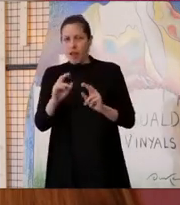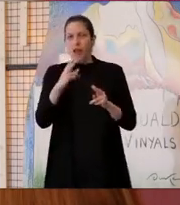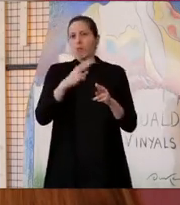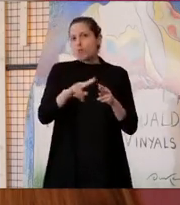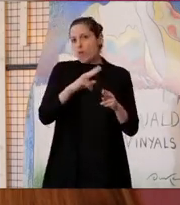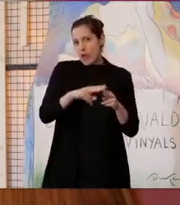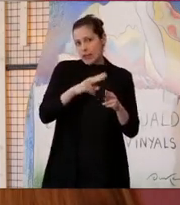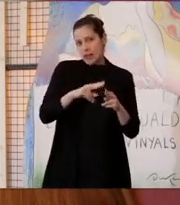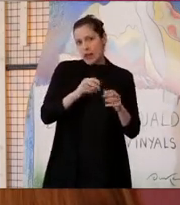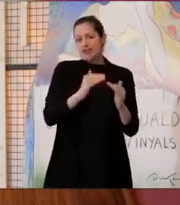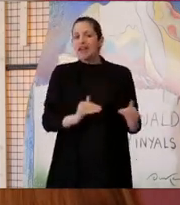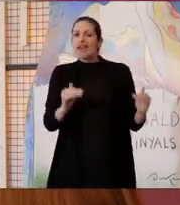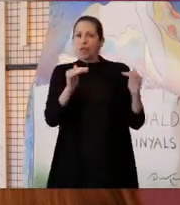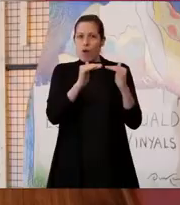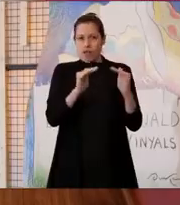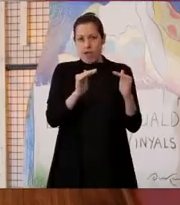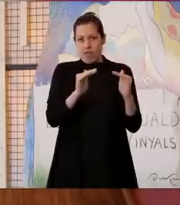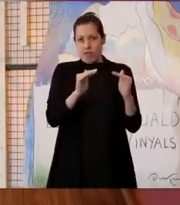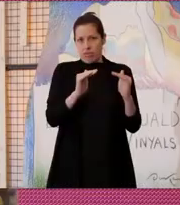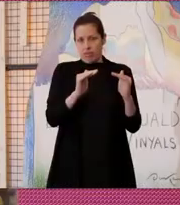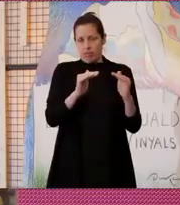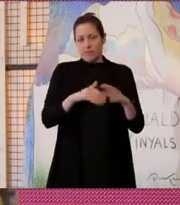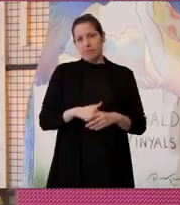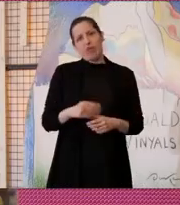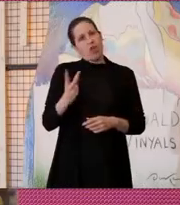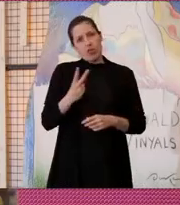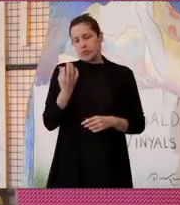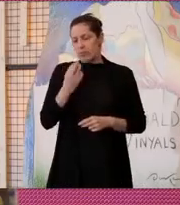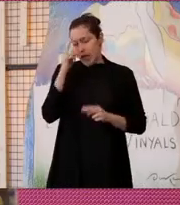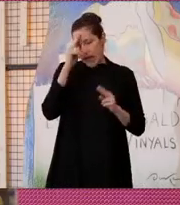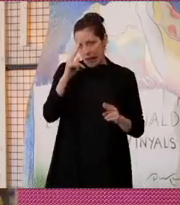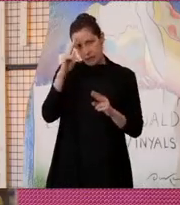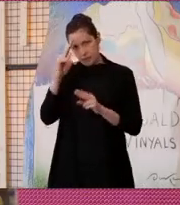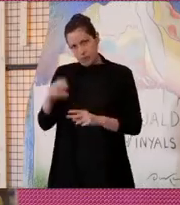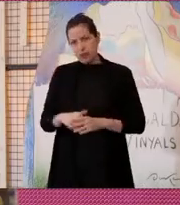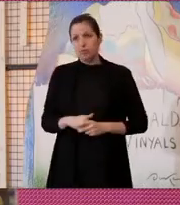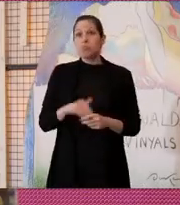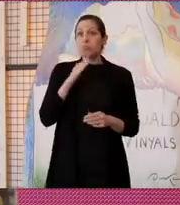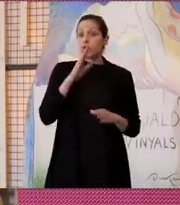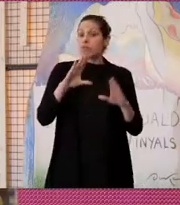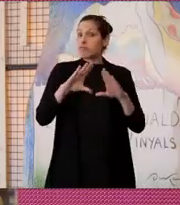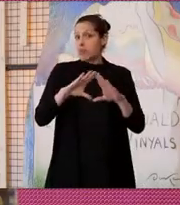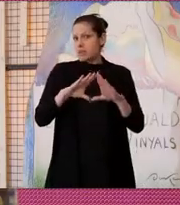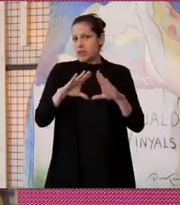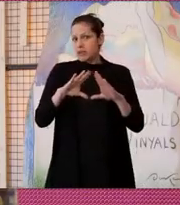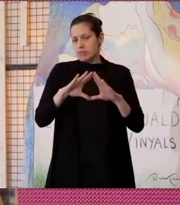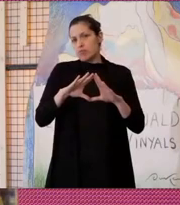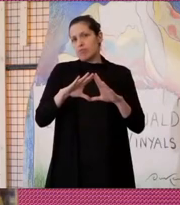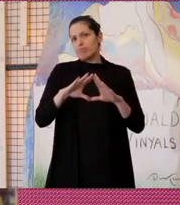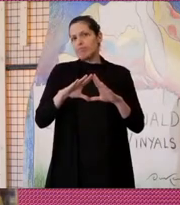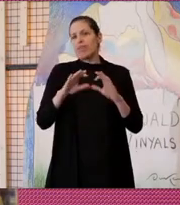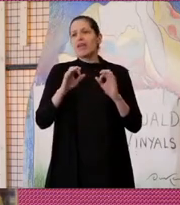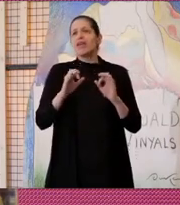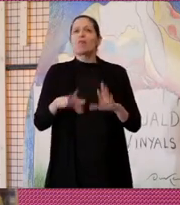igualdad por lo tanto no O sea el feminismo como el marco político en el que desarrollamos las políticas de igualdad